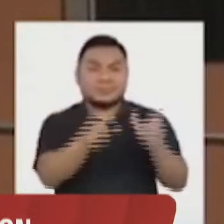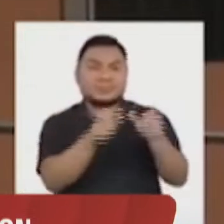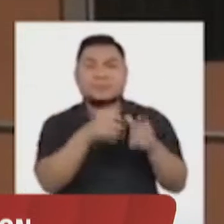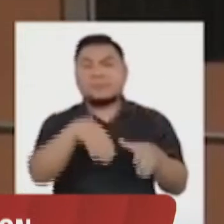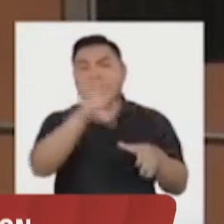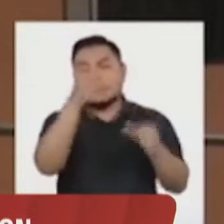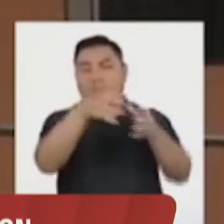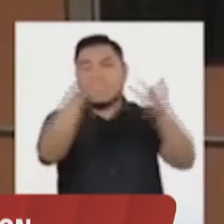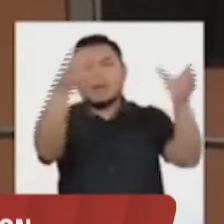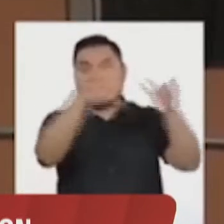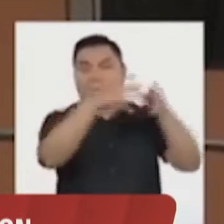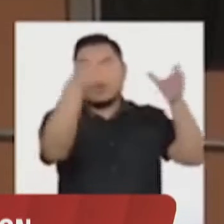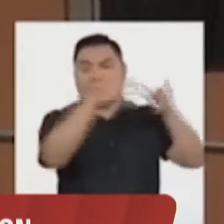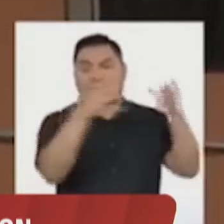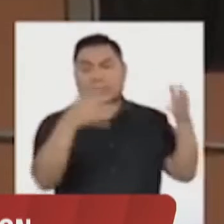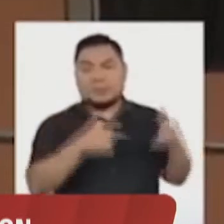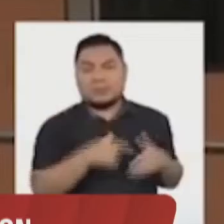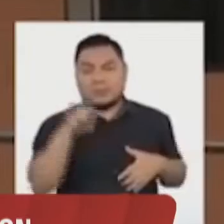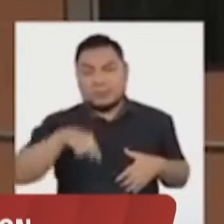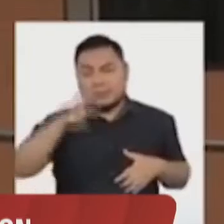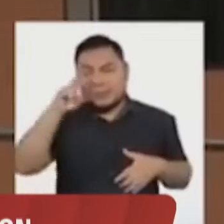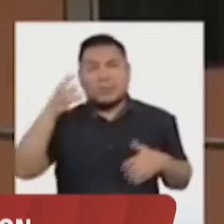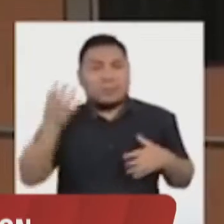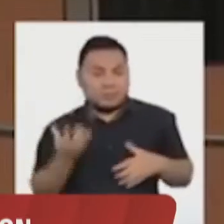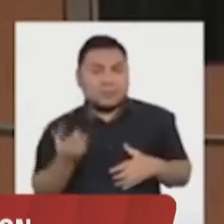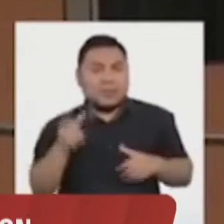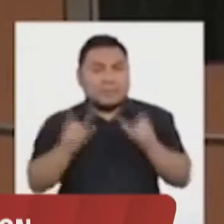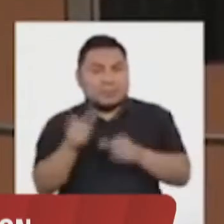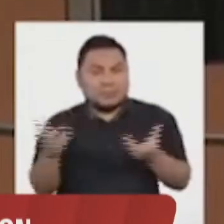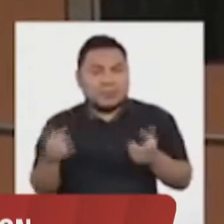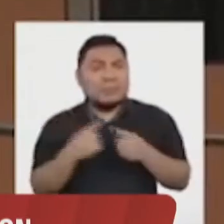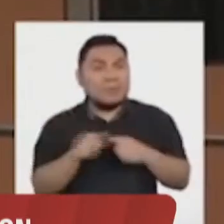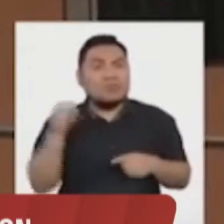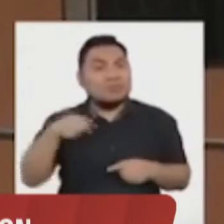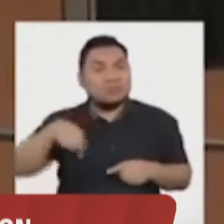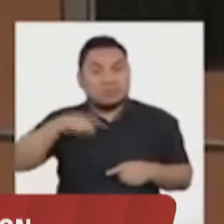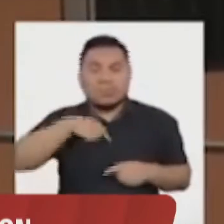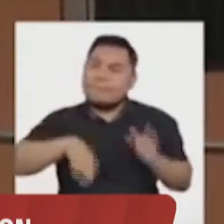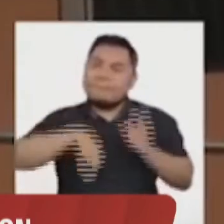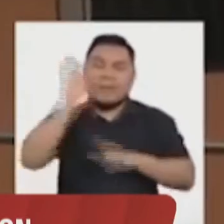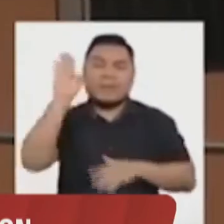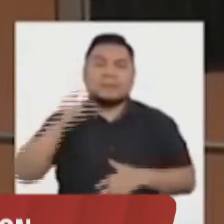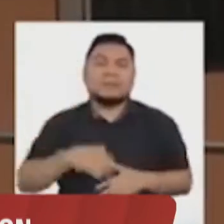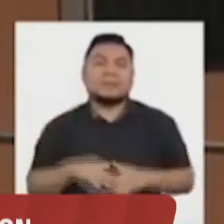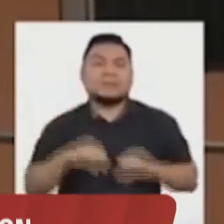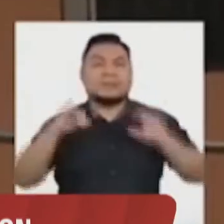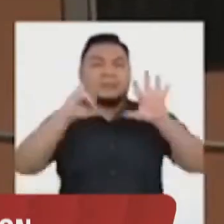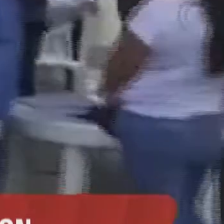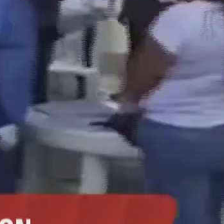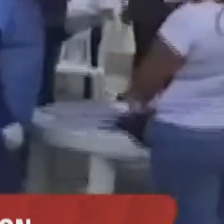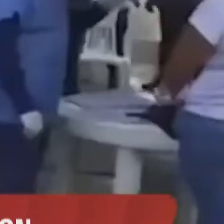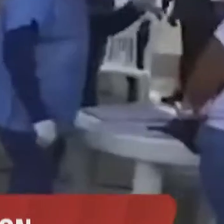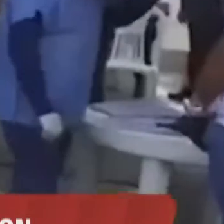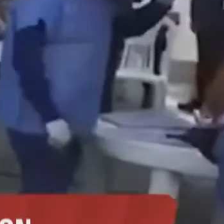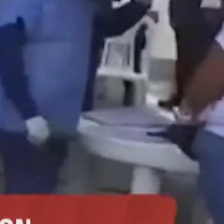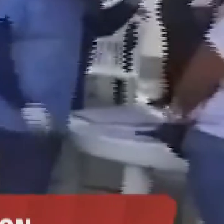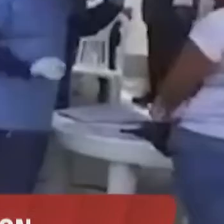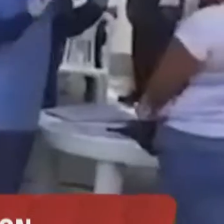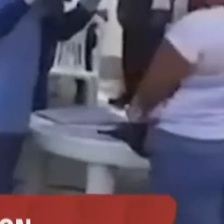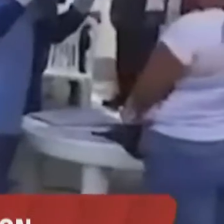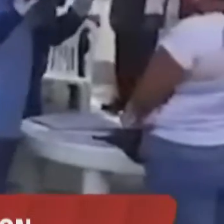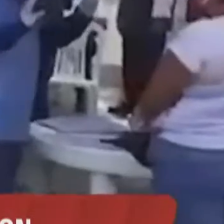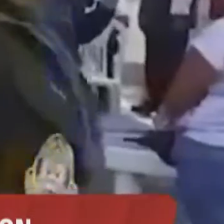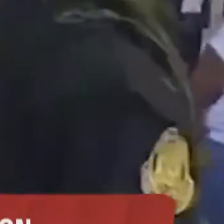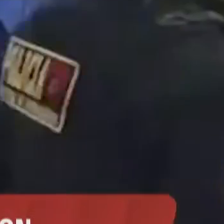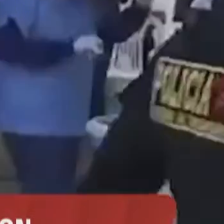mayor en tamaño que la peruana. Nosotros tenemos más de 600.000 pruebas que hemos hecho. De acuerdo a